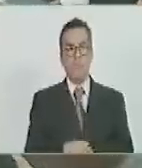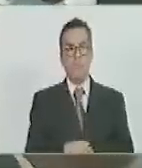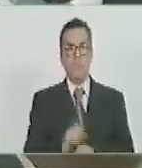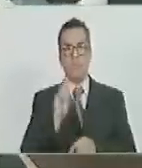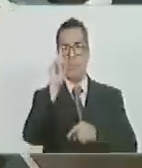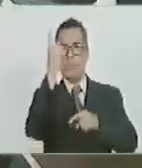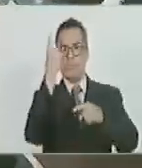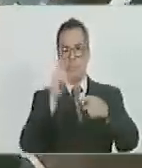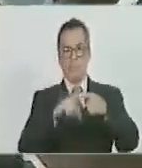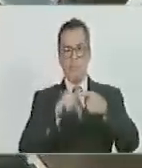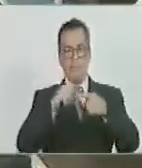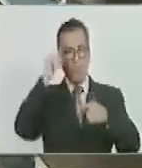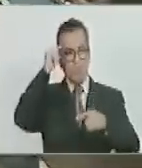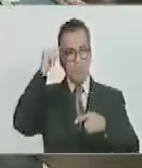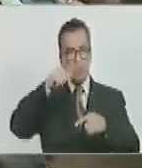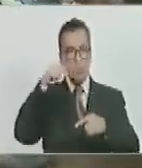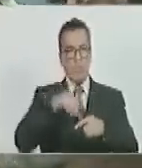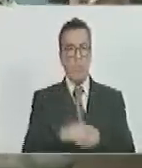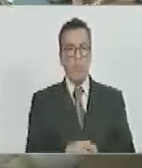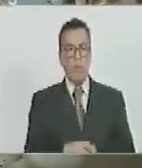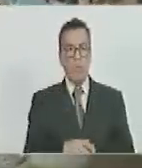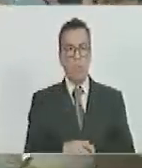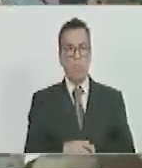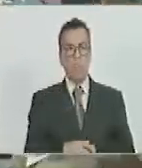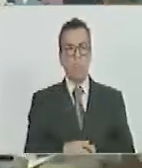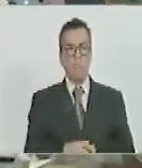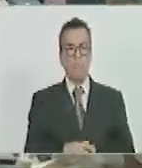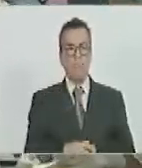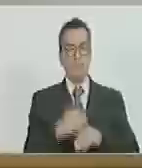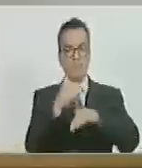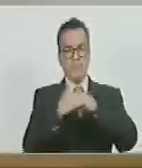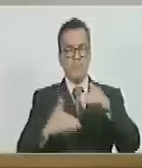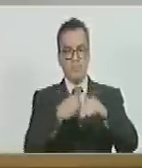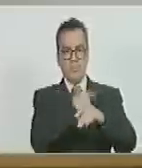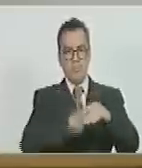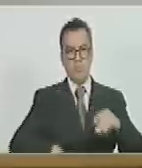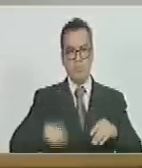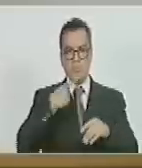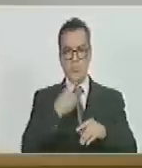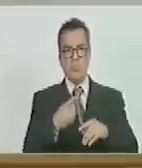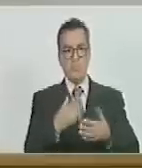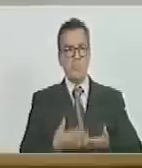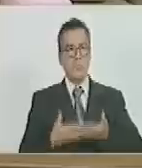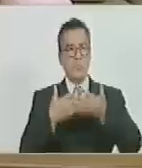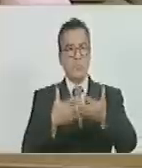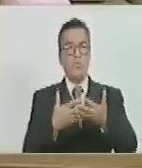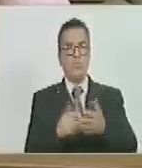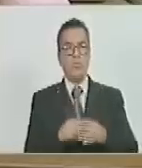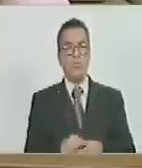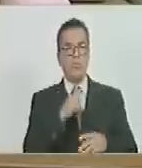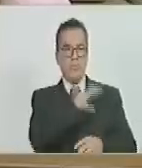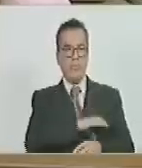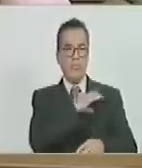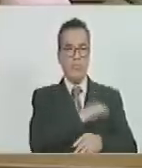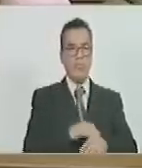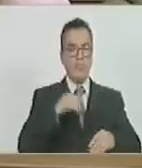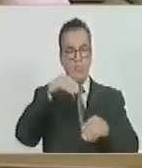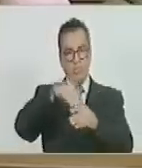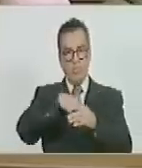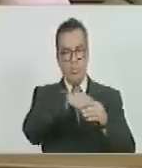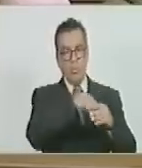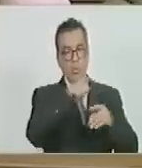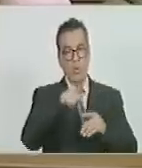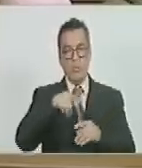Primer punto del orden del día, ciudadana subsecretaria. Remisión por parte del Comité de